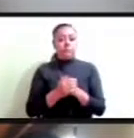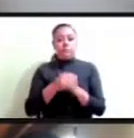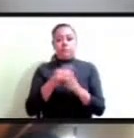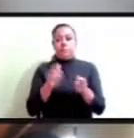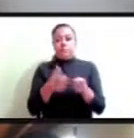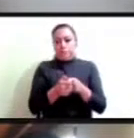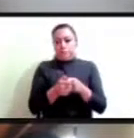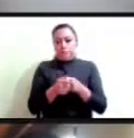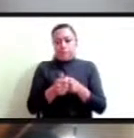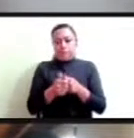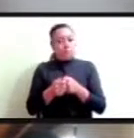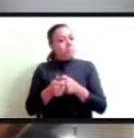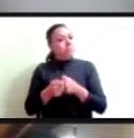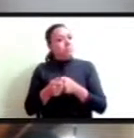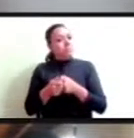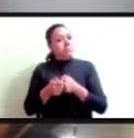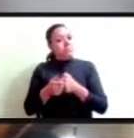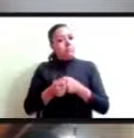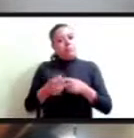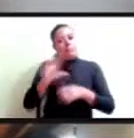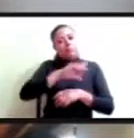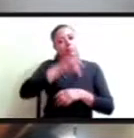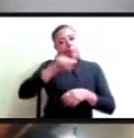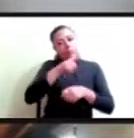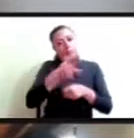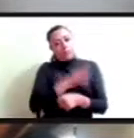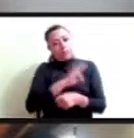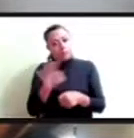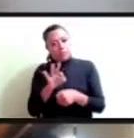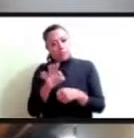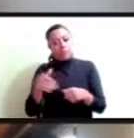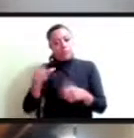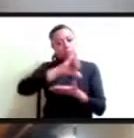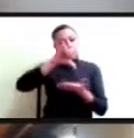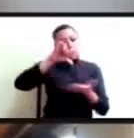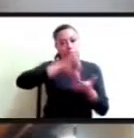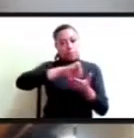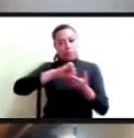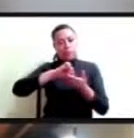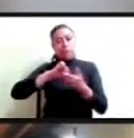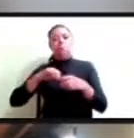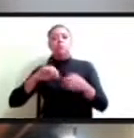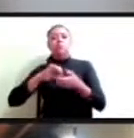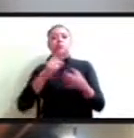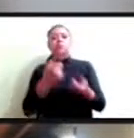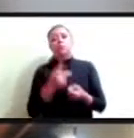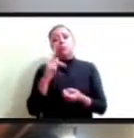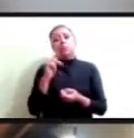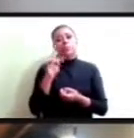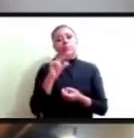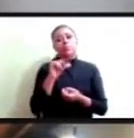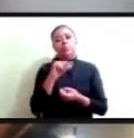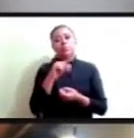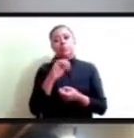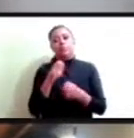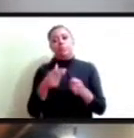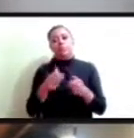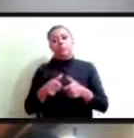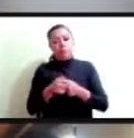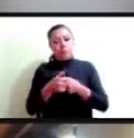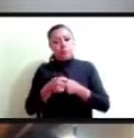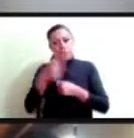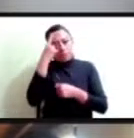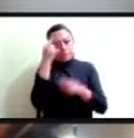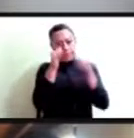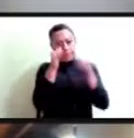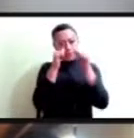estaciones unidades en las inmediaciones del Centro de Transferencia Modal Rosario en la alcaldía Azcapotzalco, efecto de atender y en su